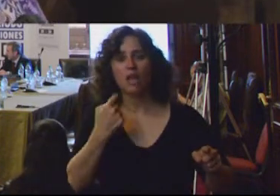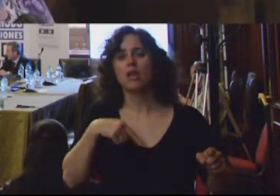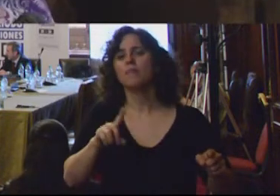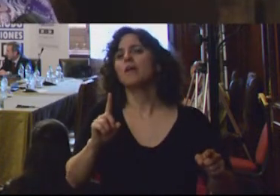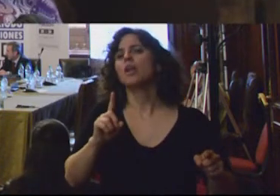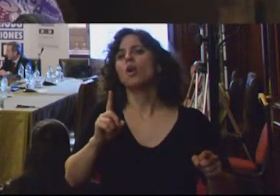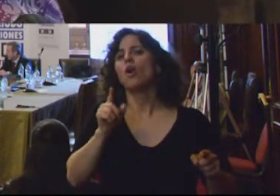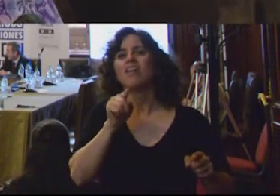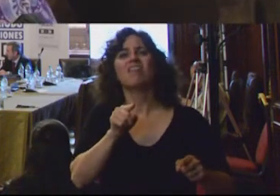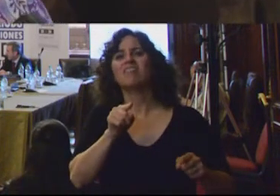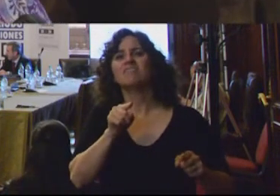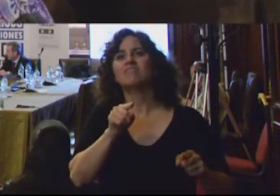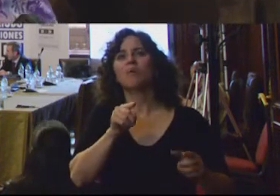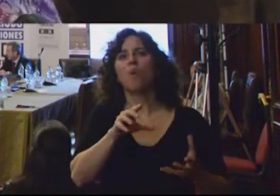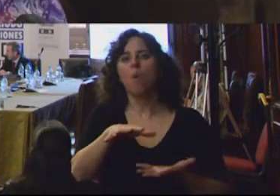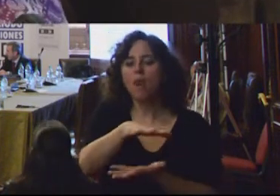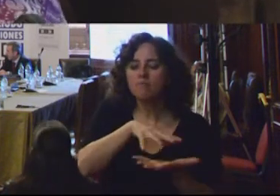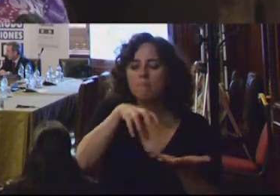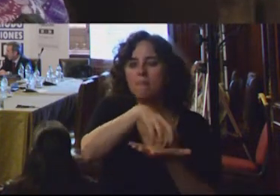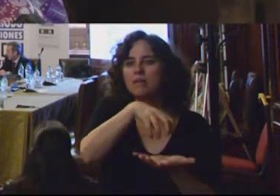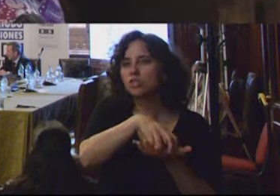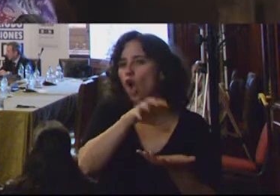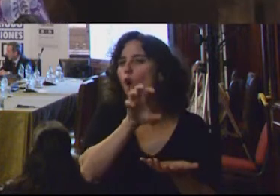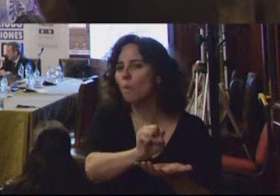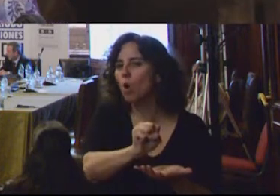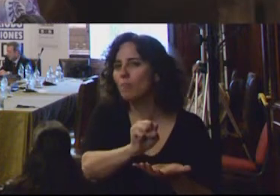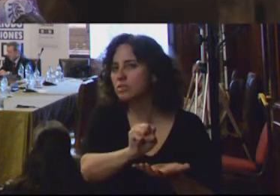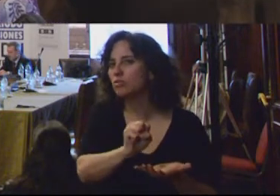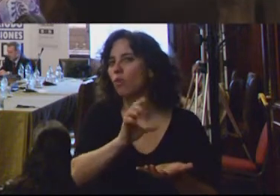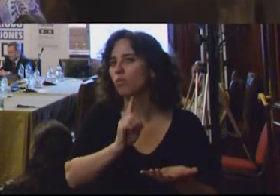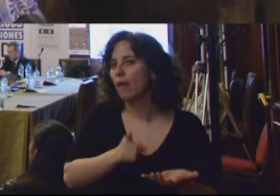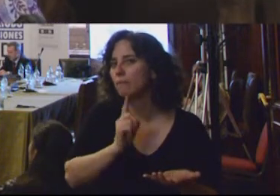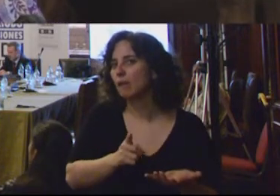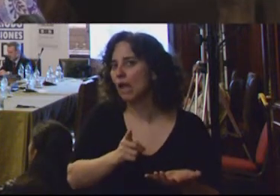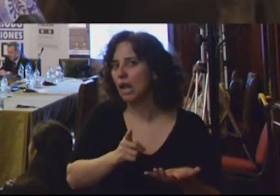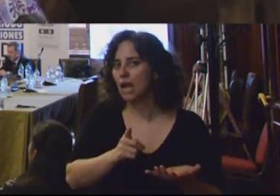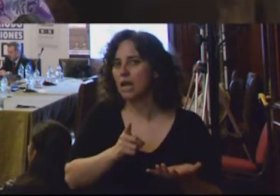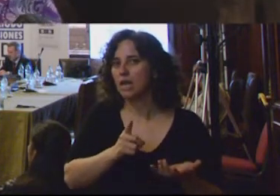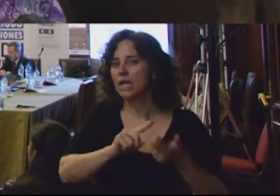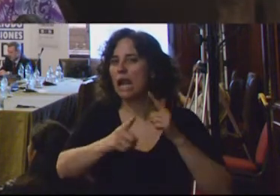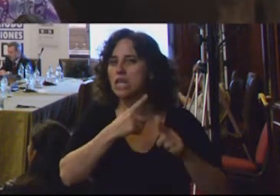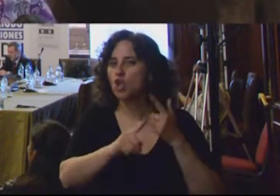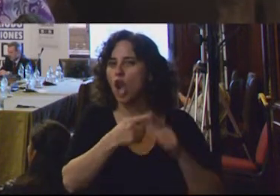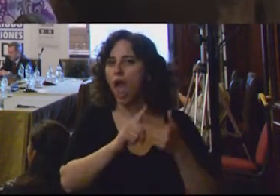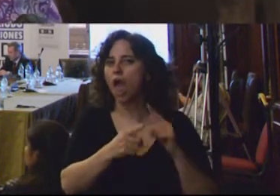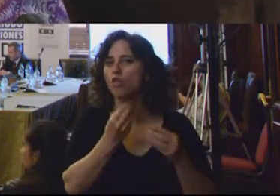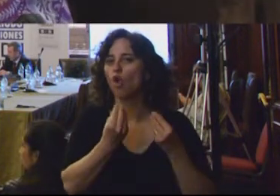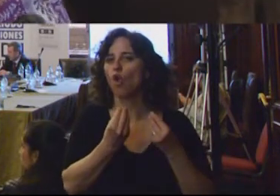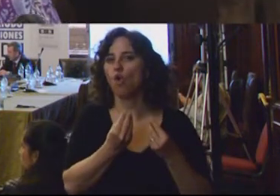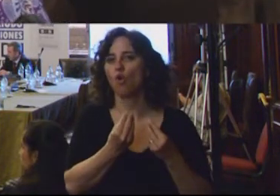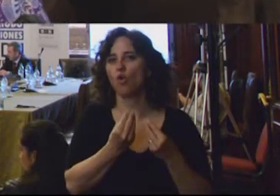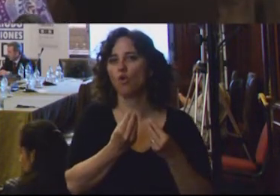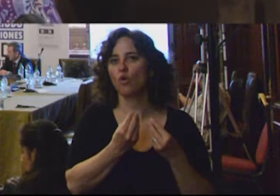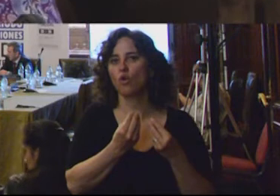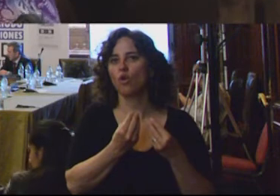un espacio que está comprometido también con la consolidación